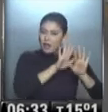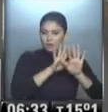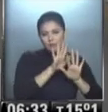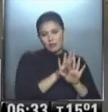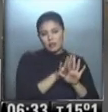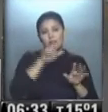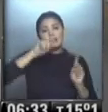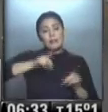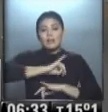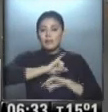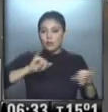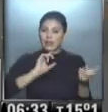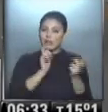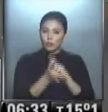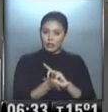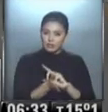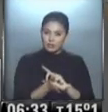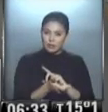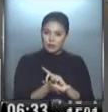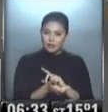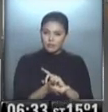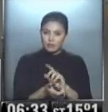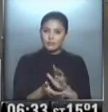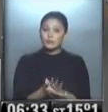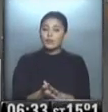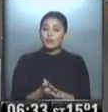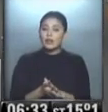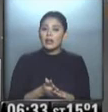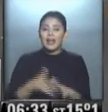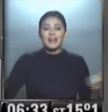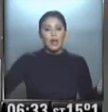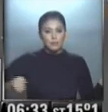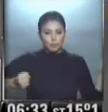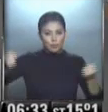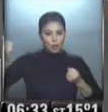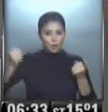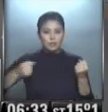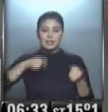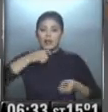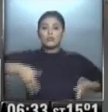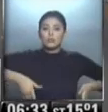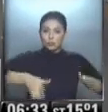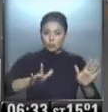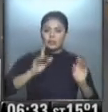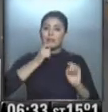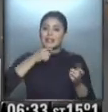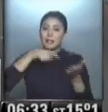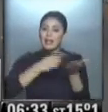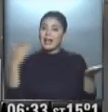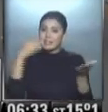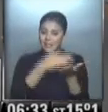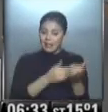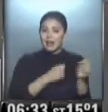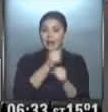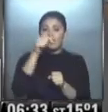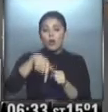vamos a actualizar lo que tiene que ver con la restricción de los camiones de gran porte en rutas nacionales y accesos a la capital federal, que va a